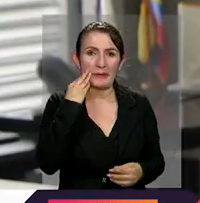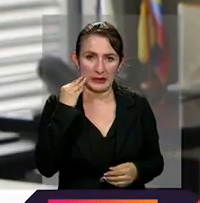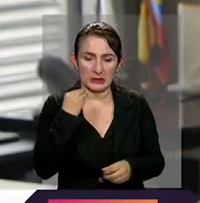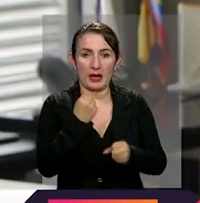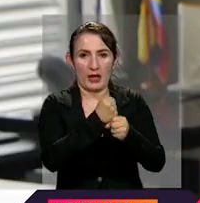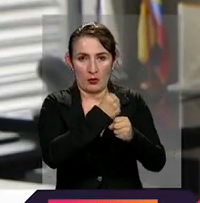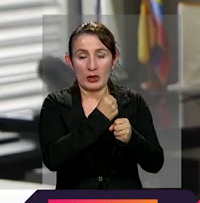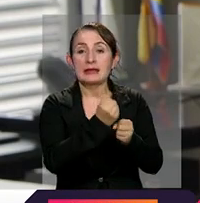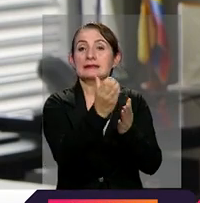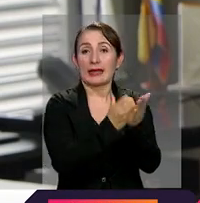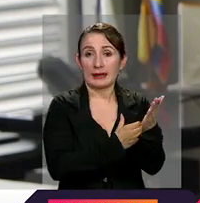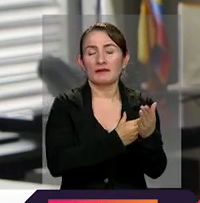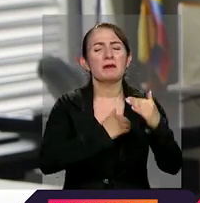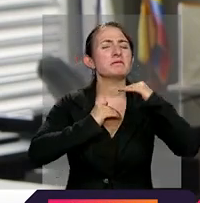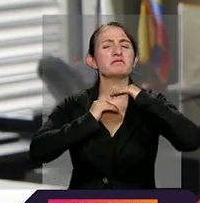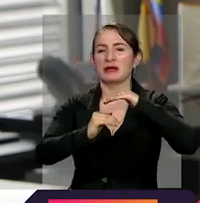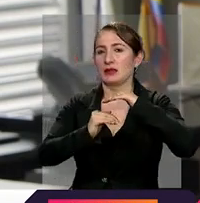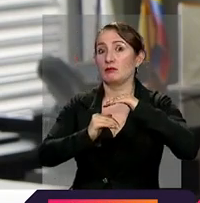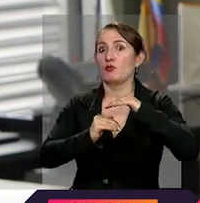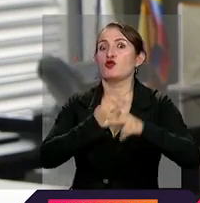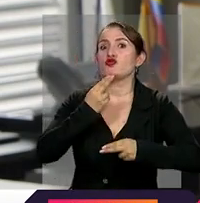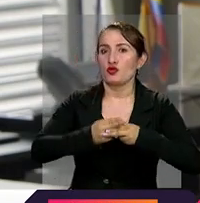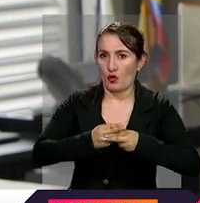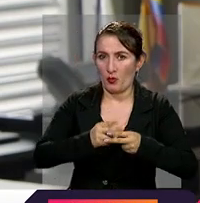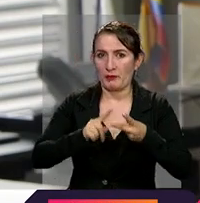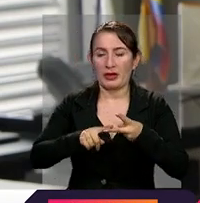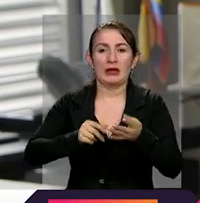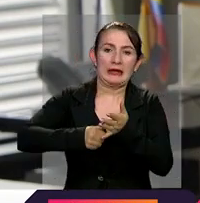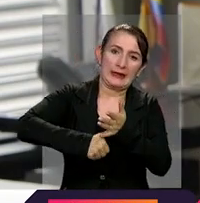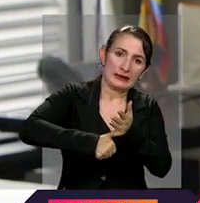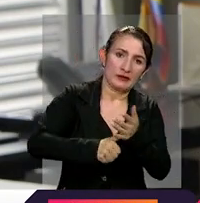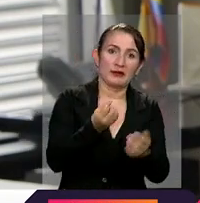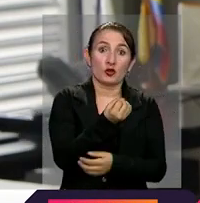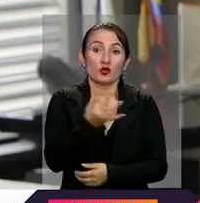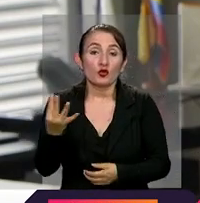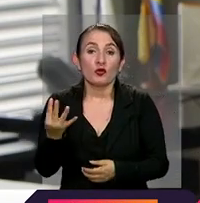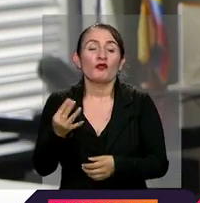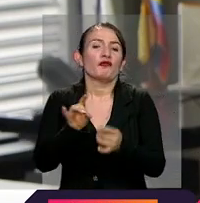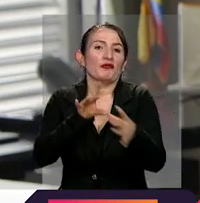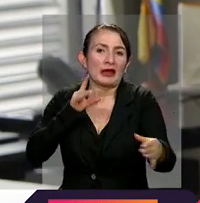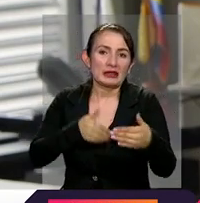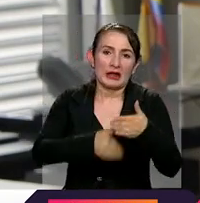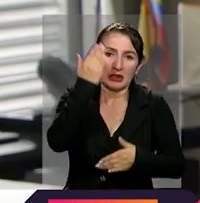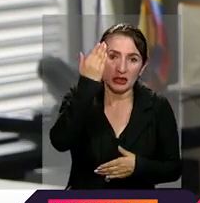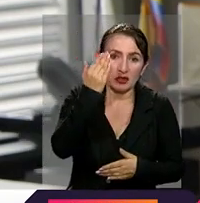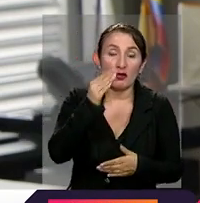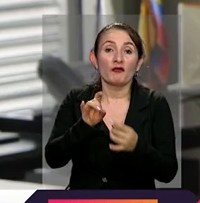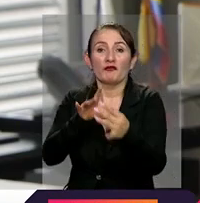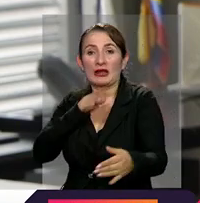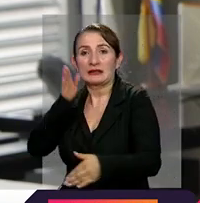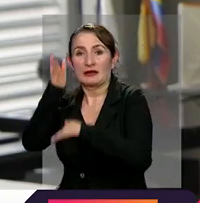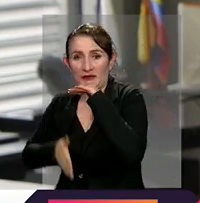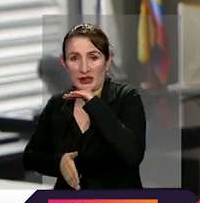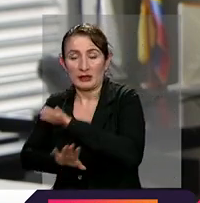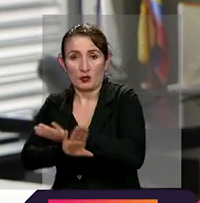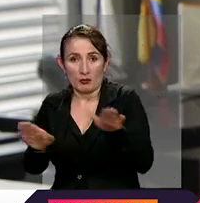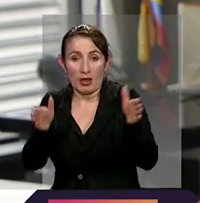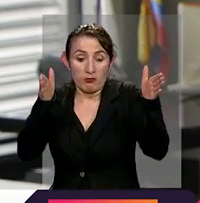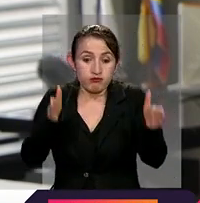debe certificar como mínimo nombre e identificación de las partes, fecha de inicio, fecha de